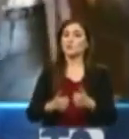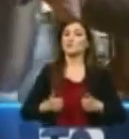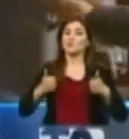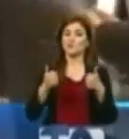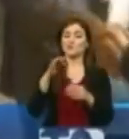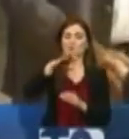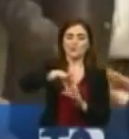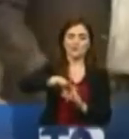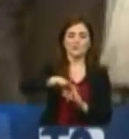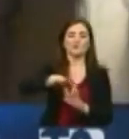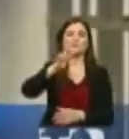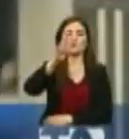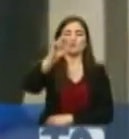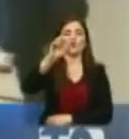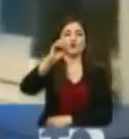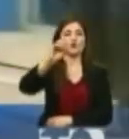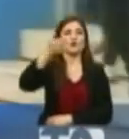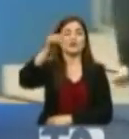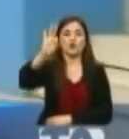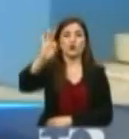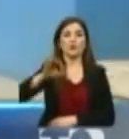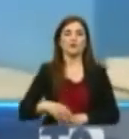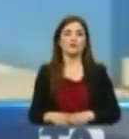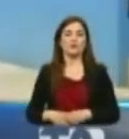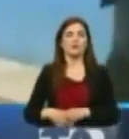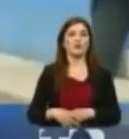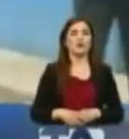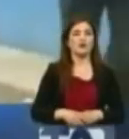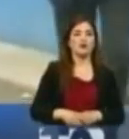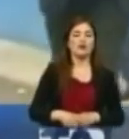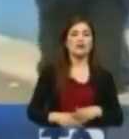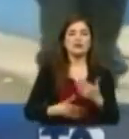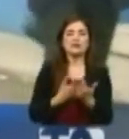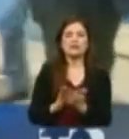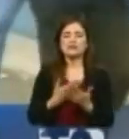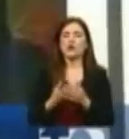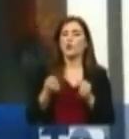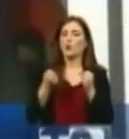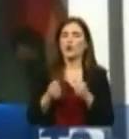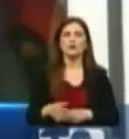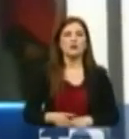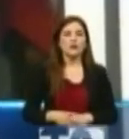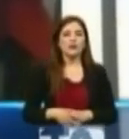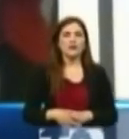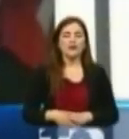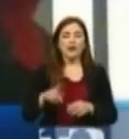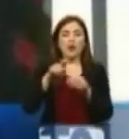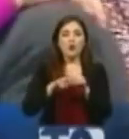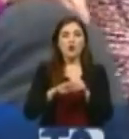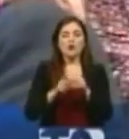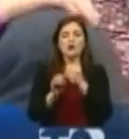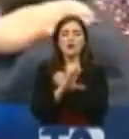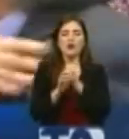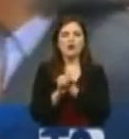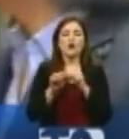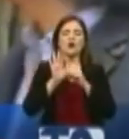candidatos a las elecciones seccionales de 2019, mientras que sus postulaciones suenan cada vez con más fuerza. Las inversiones para promocionar la gestión